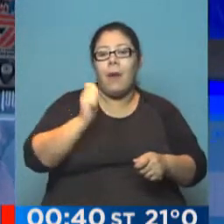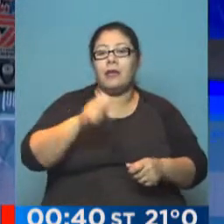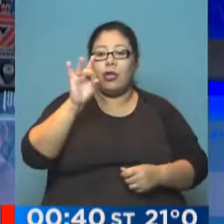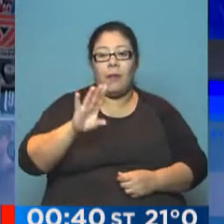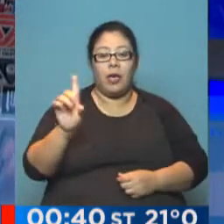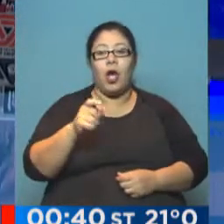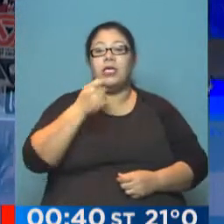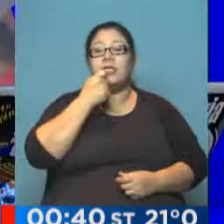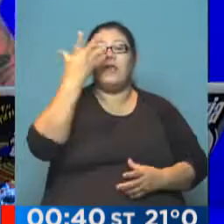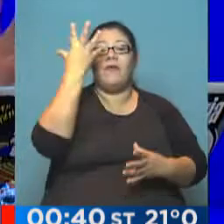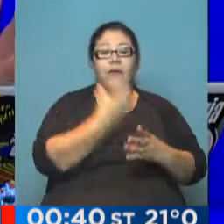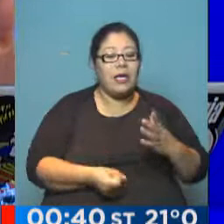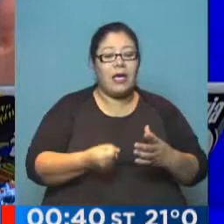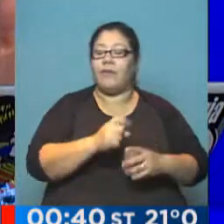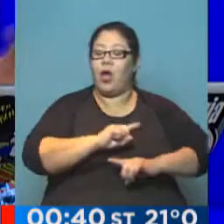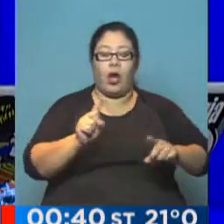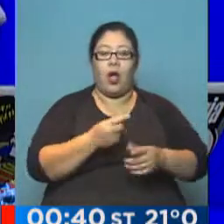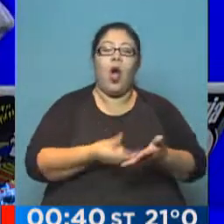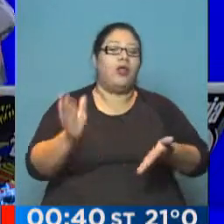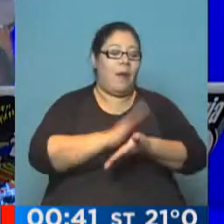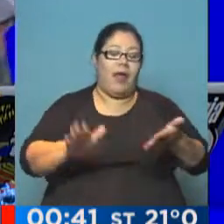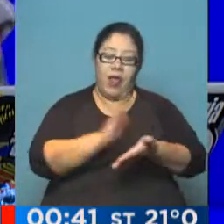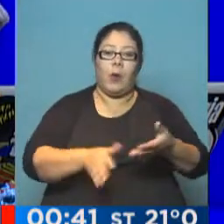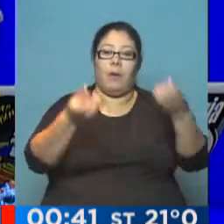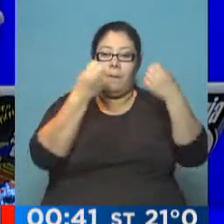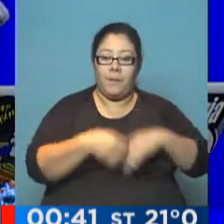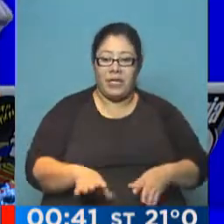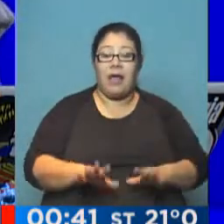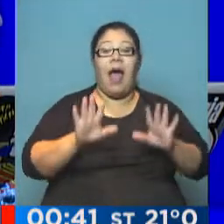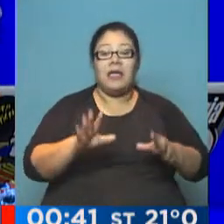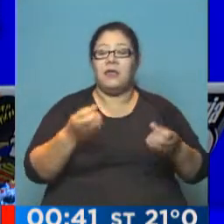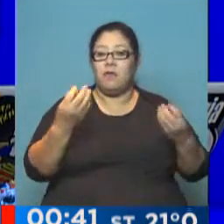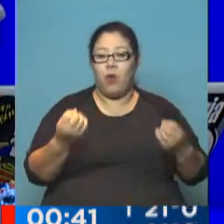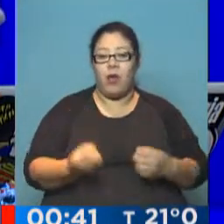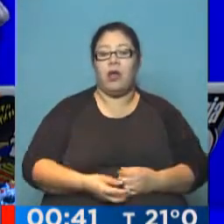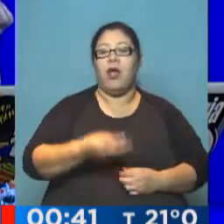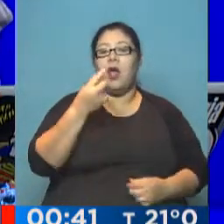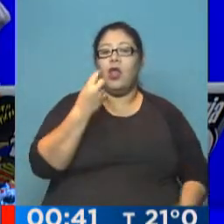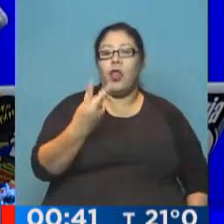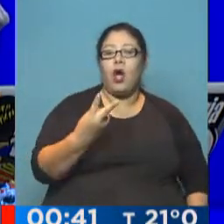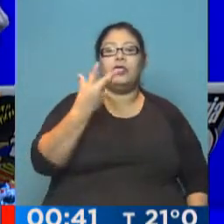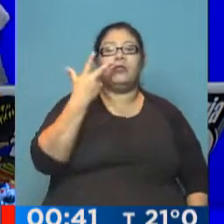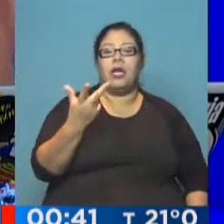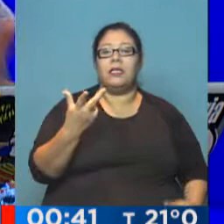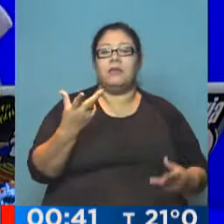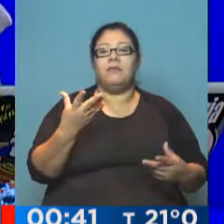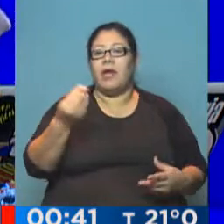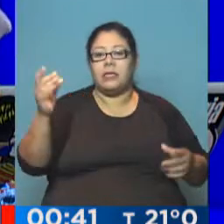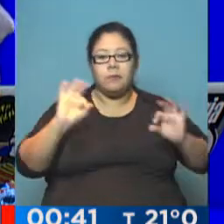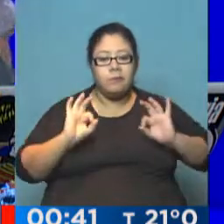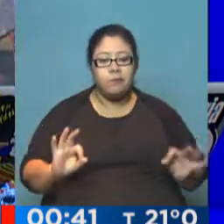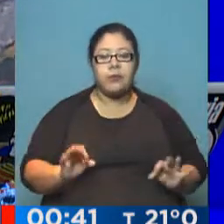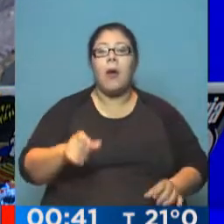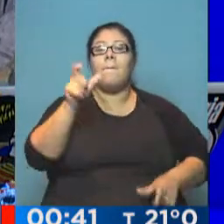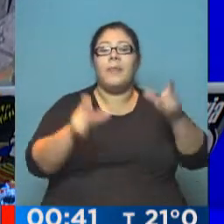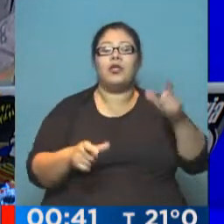pifia o algo no le gusta, va toda la toma completa. Y las canciones, dos o tres tomas, pum, adentro a la bolsa, con músicos